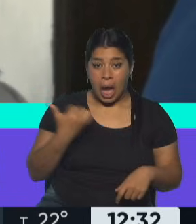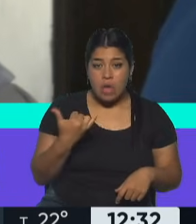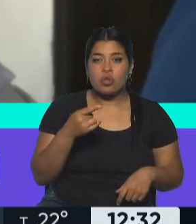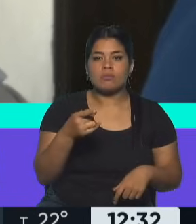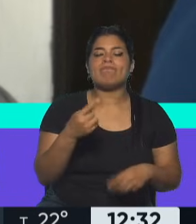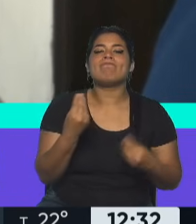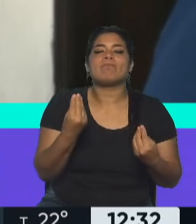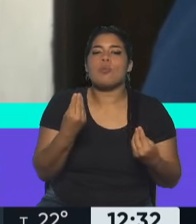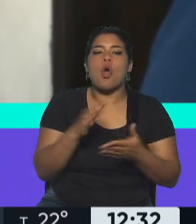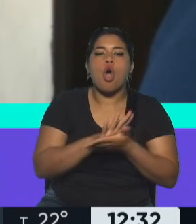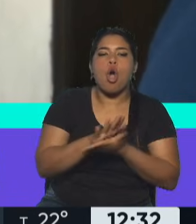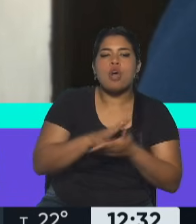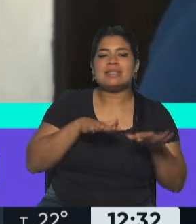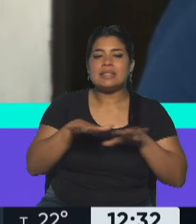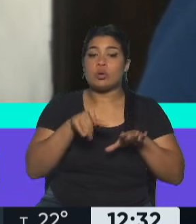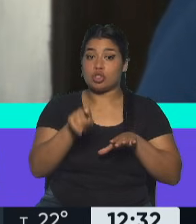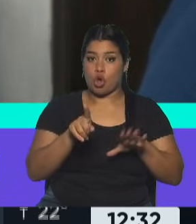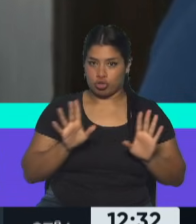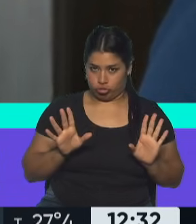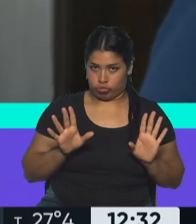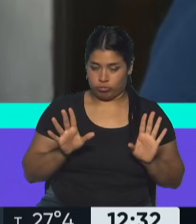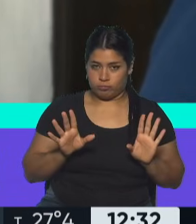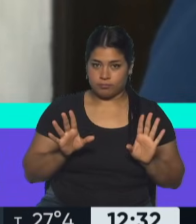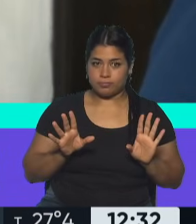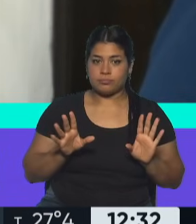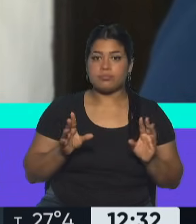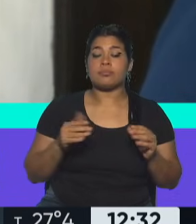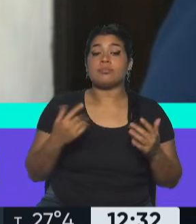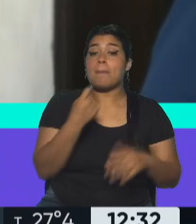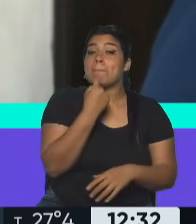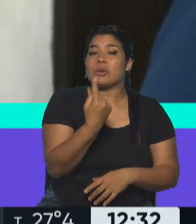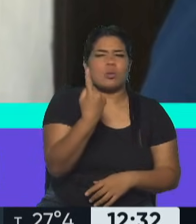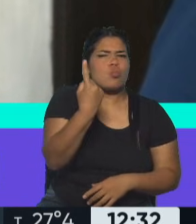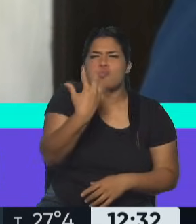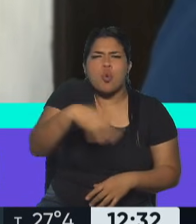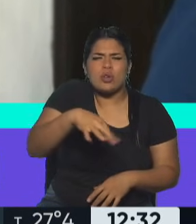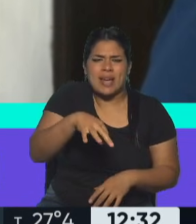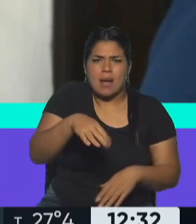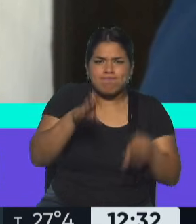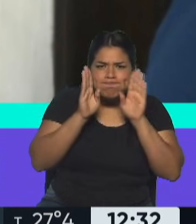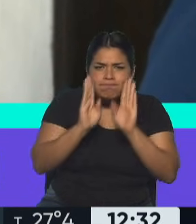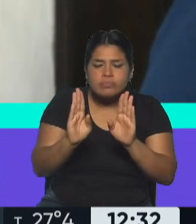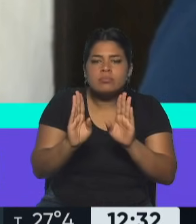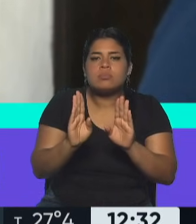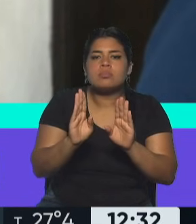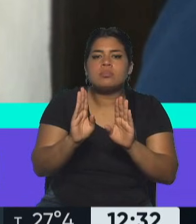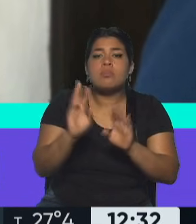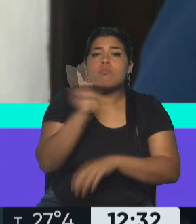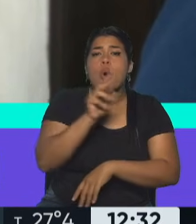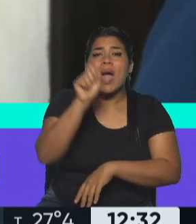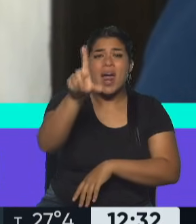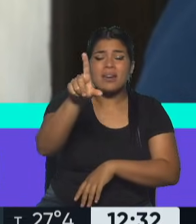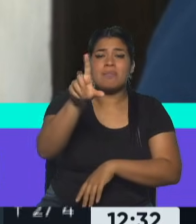situaciones como esta. Entonces, esta única pregunta se refiere a que la gobernadora dice, no estoy pidiendo un